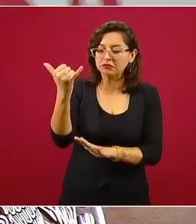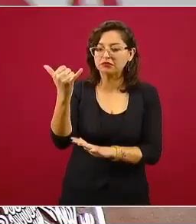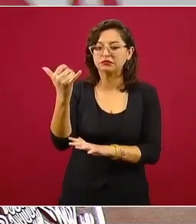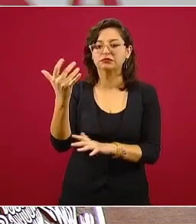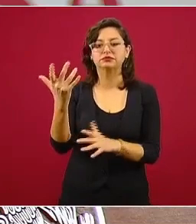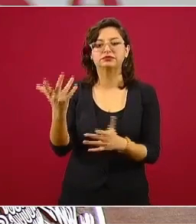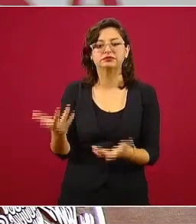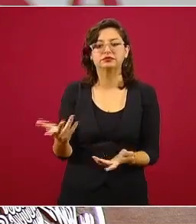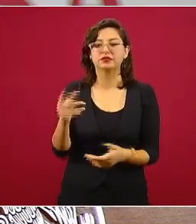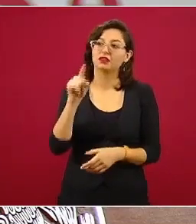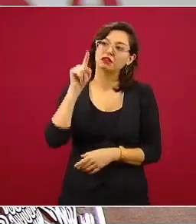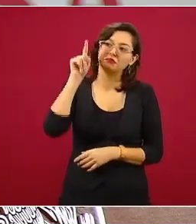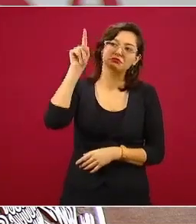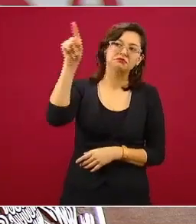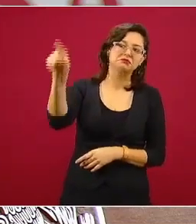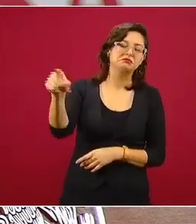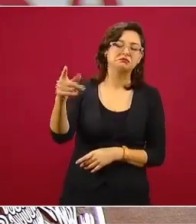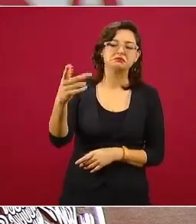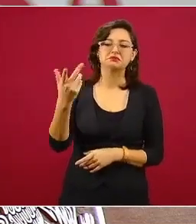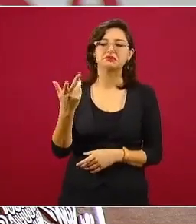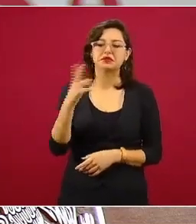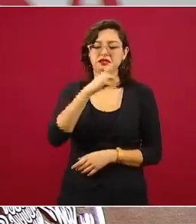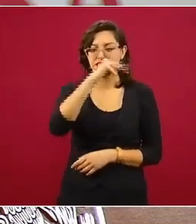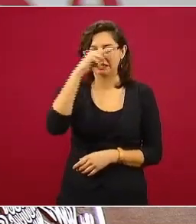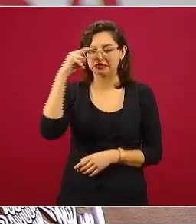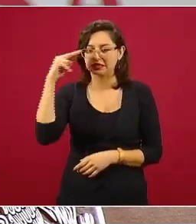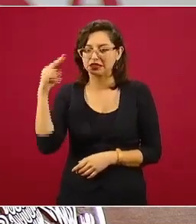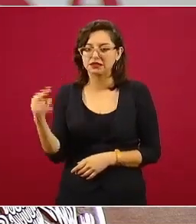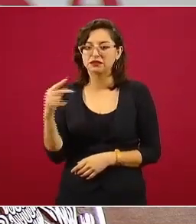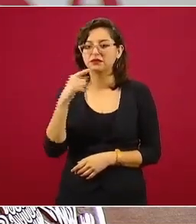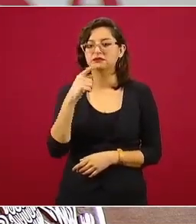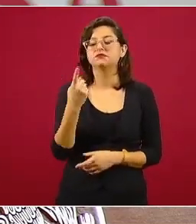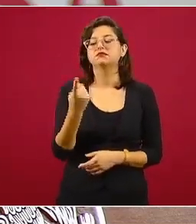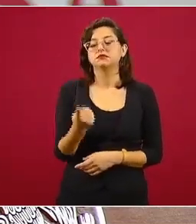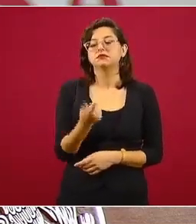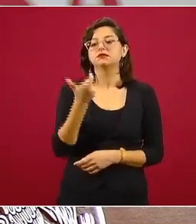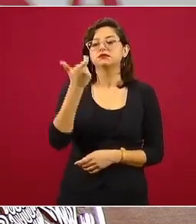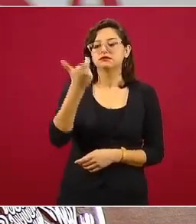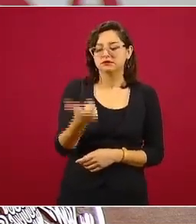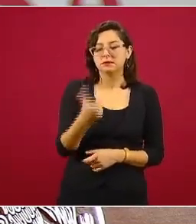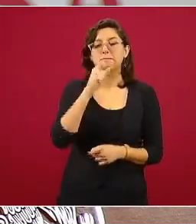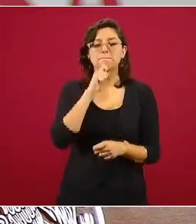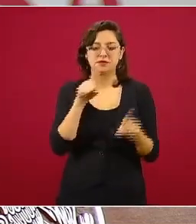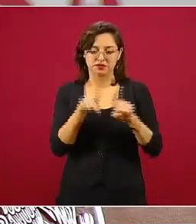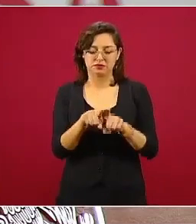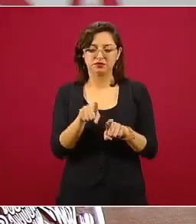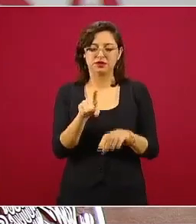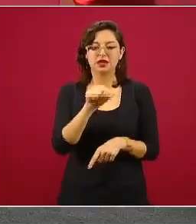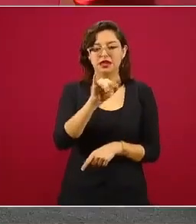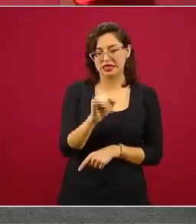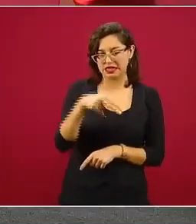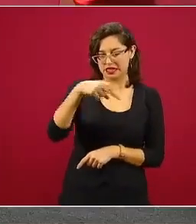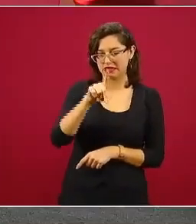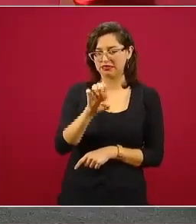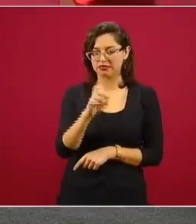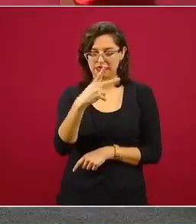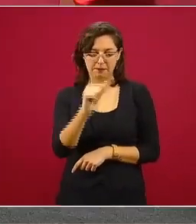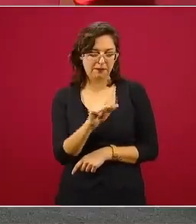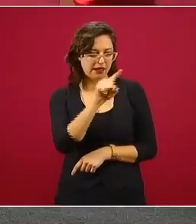a la Yesca, en Nayarit, que sale el dinero del Instituto para devolver al pueblo